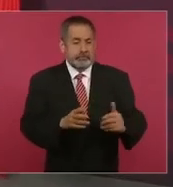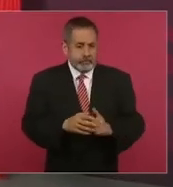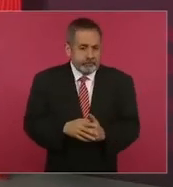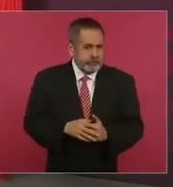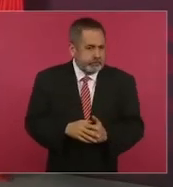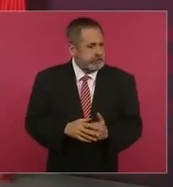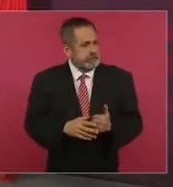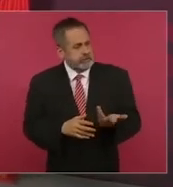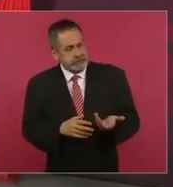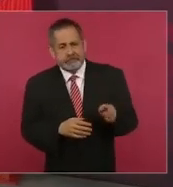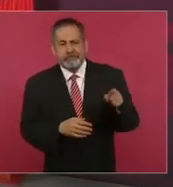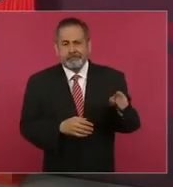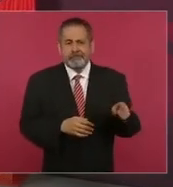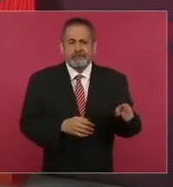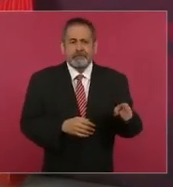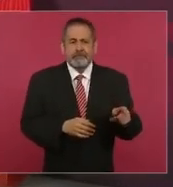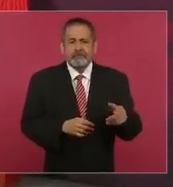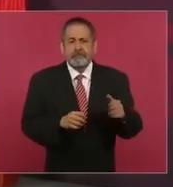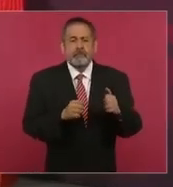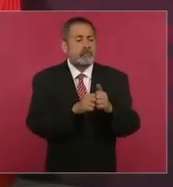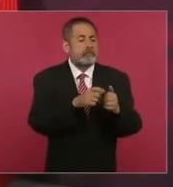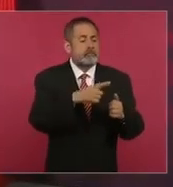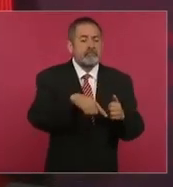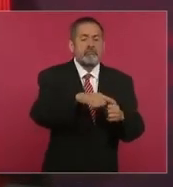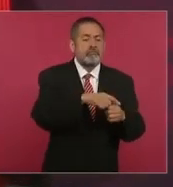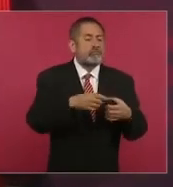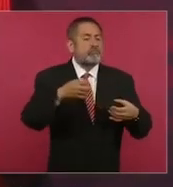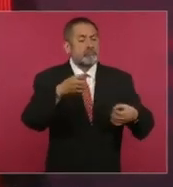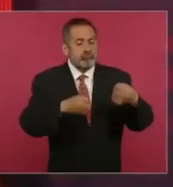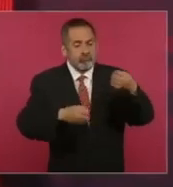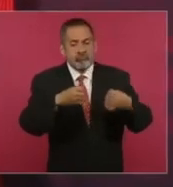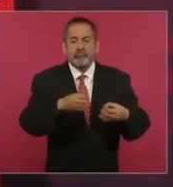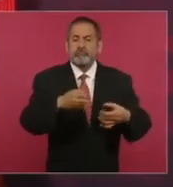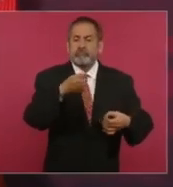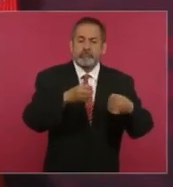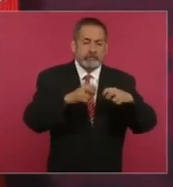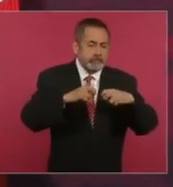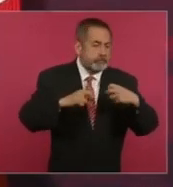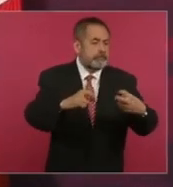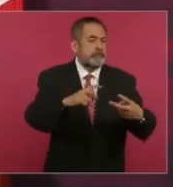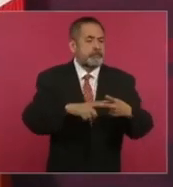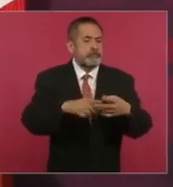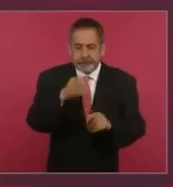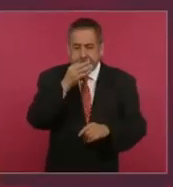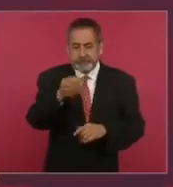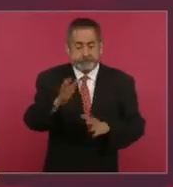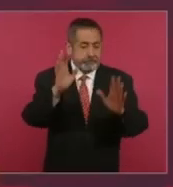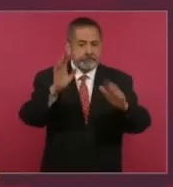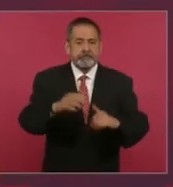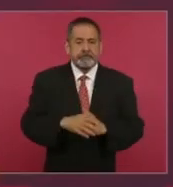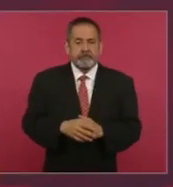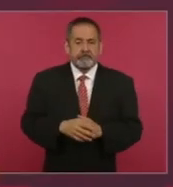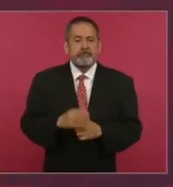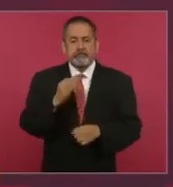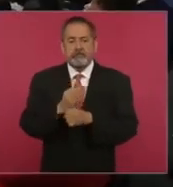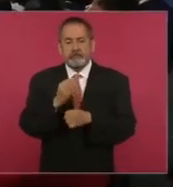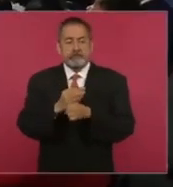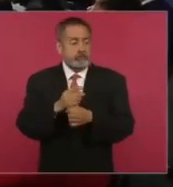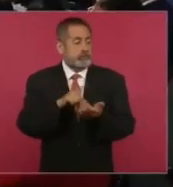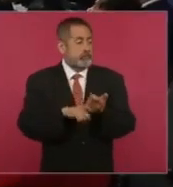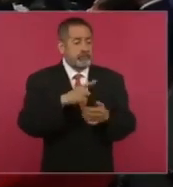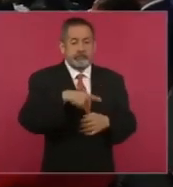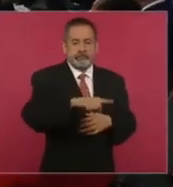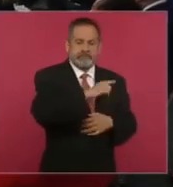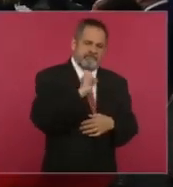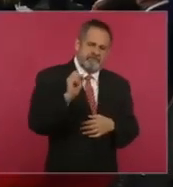y ellos mandar saben que hubo de ministerios públicos y de todos afortunadamente nos dimos cuenta y ahora Estamos metidos en la